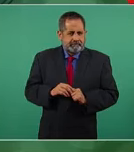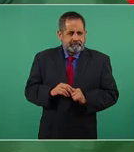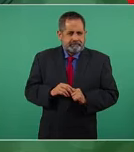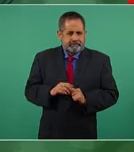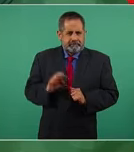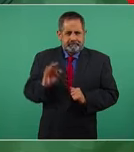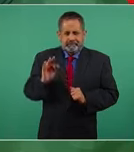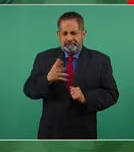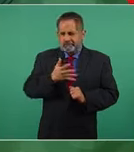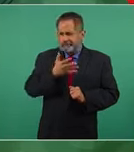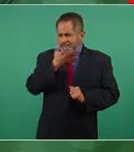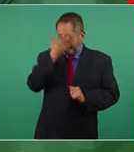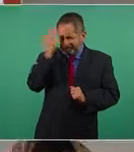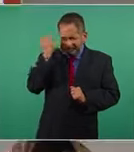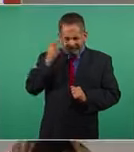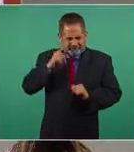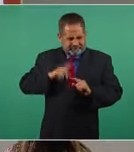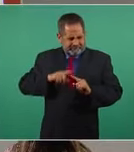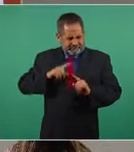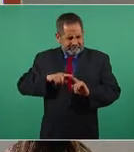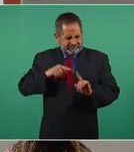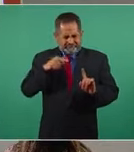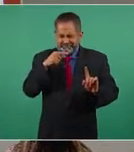una persona que fue director de